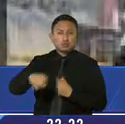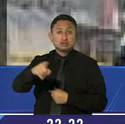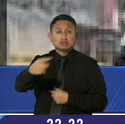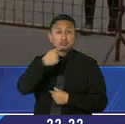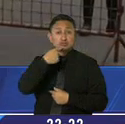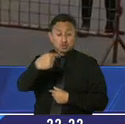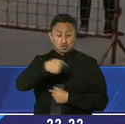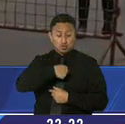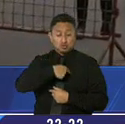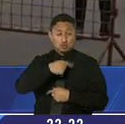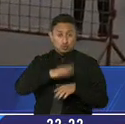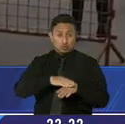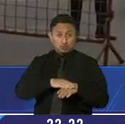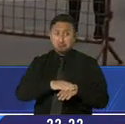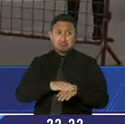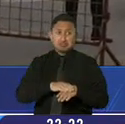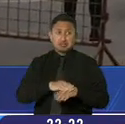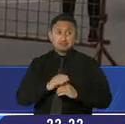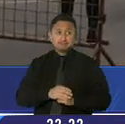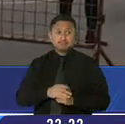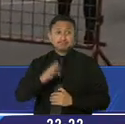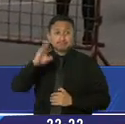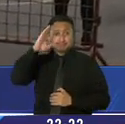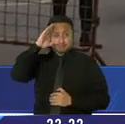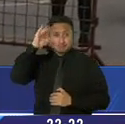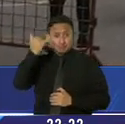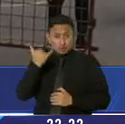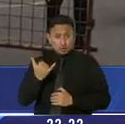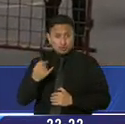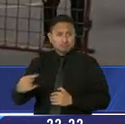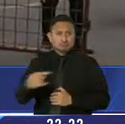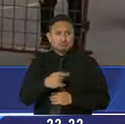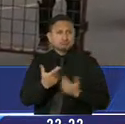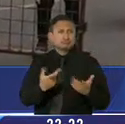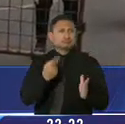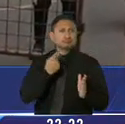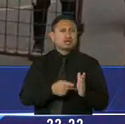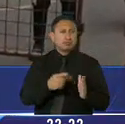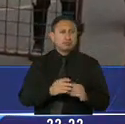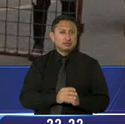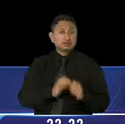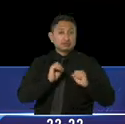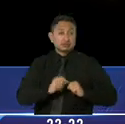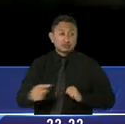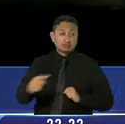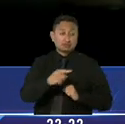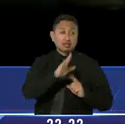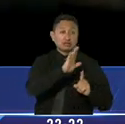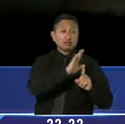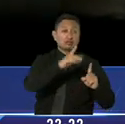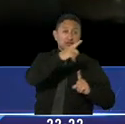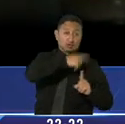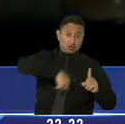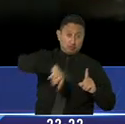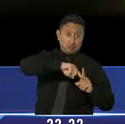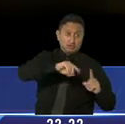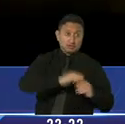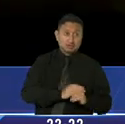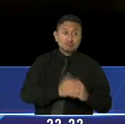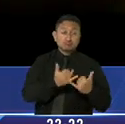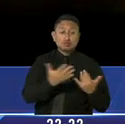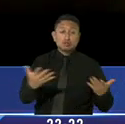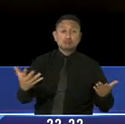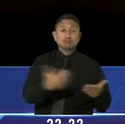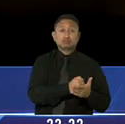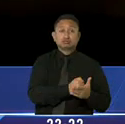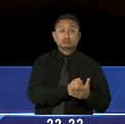del atentado. La policía intenta esclarecer si se trató de un hecho en represalias a los operativos y decomisos de armas realizados en